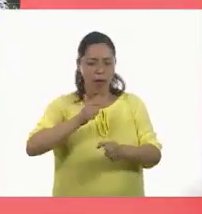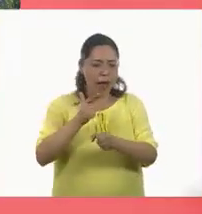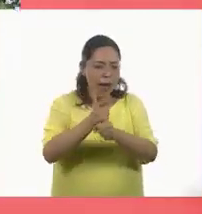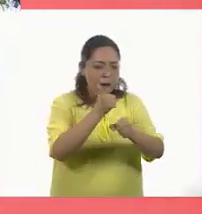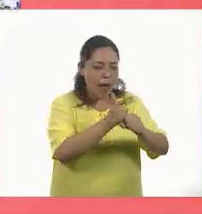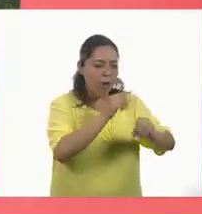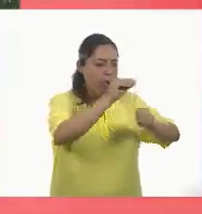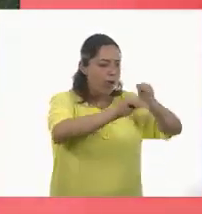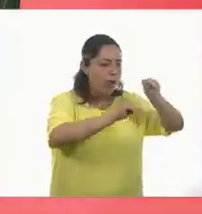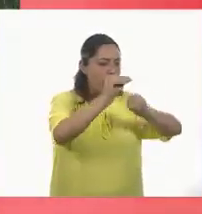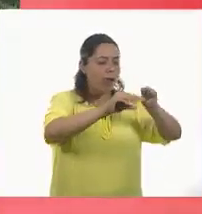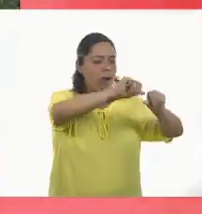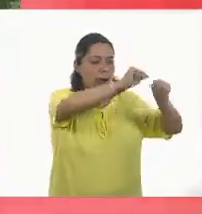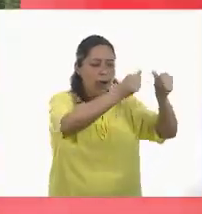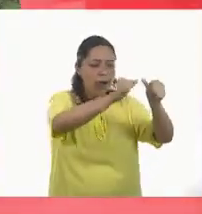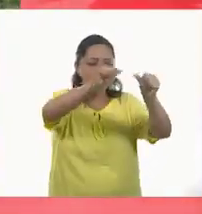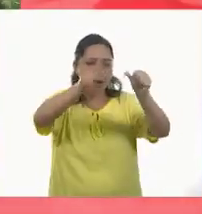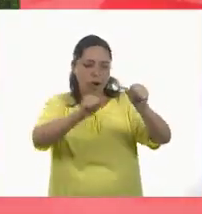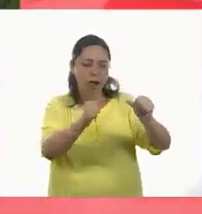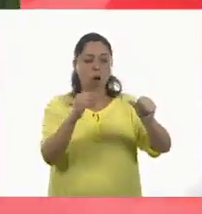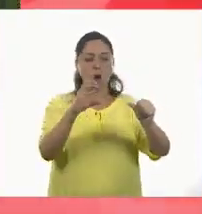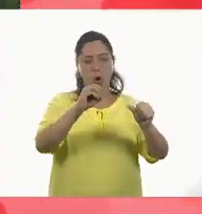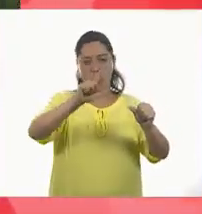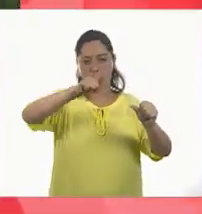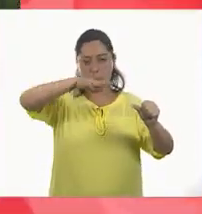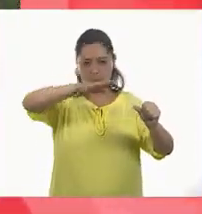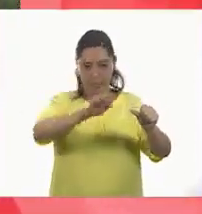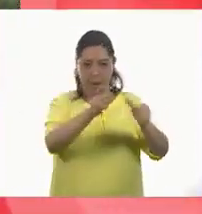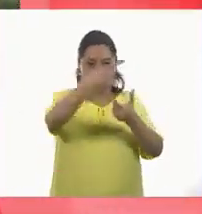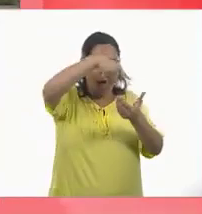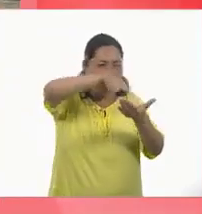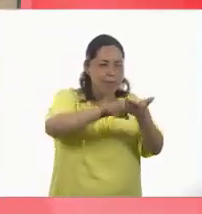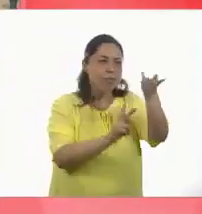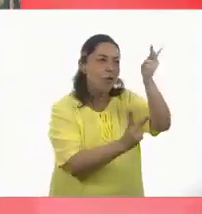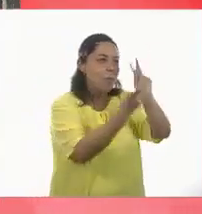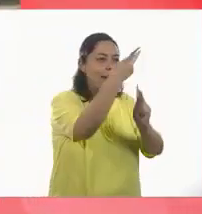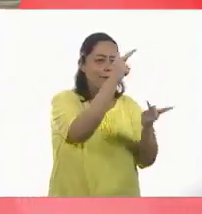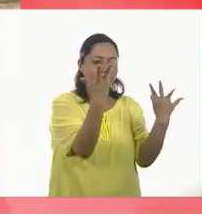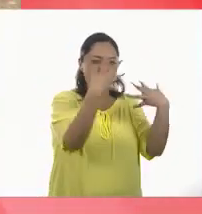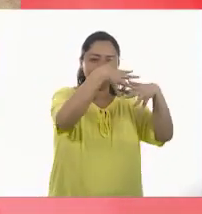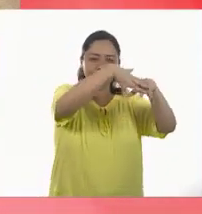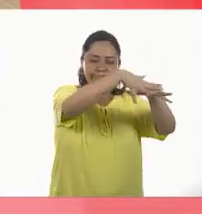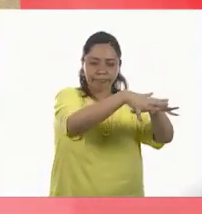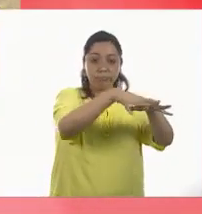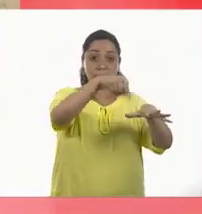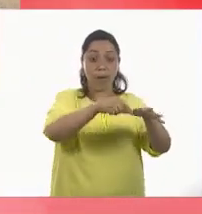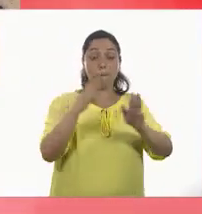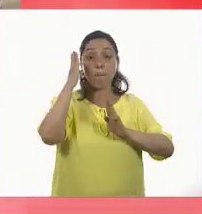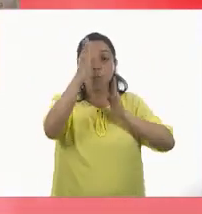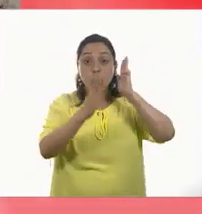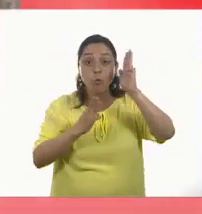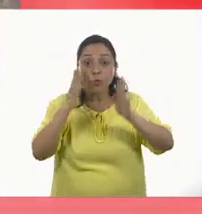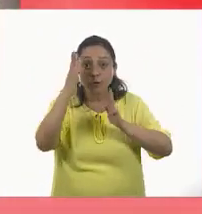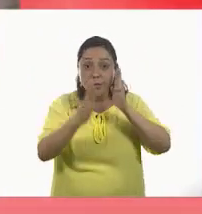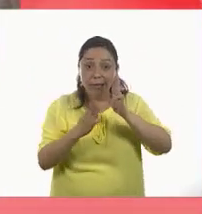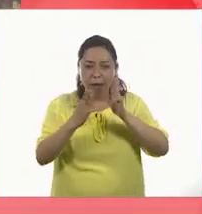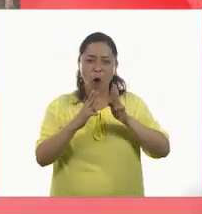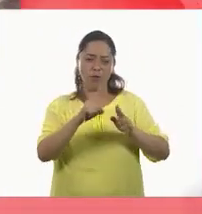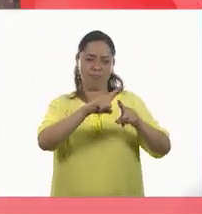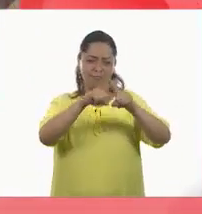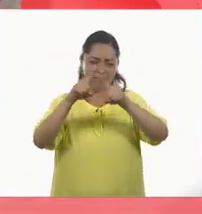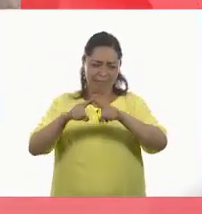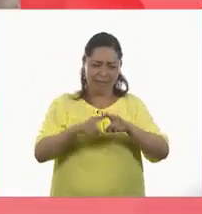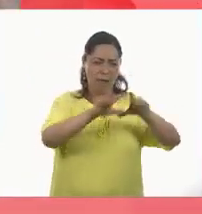de la cultura olmeca dentro de la vegetación. En este museo hay más de 30 monolitos que